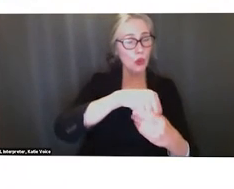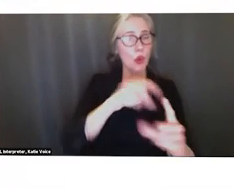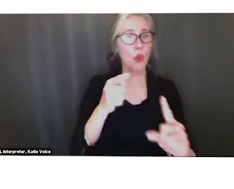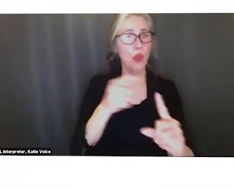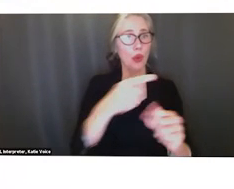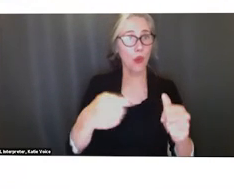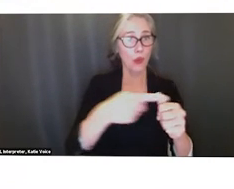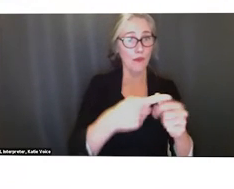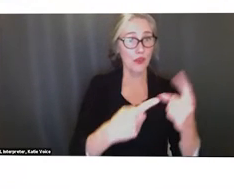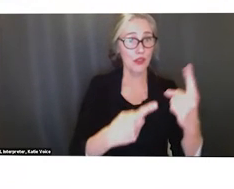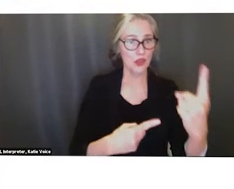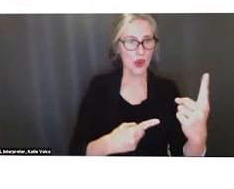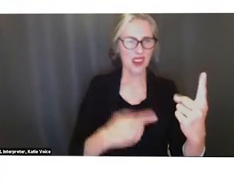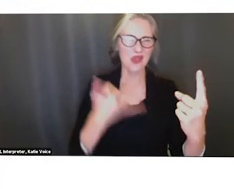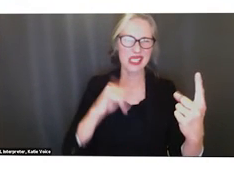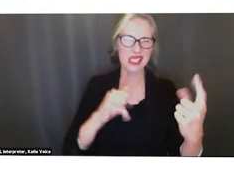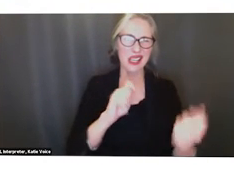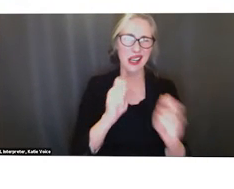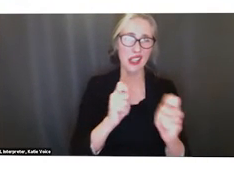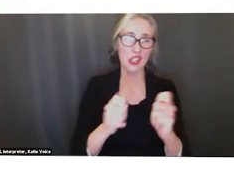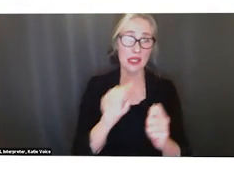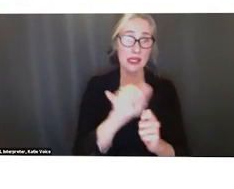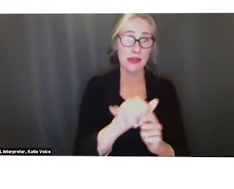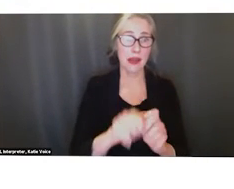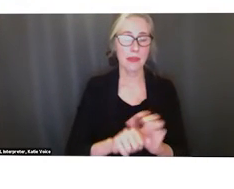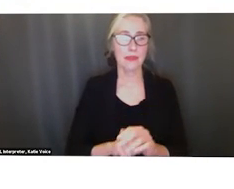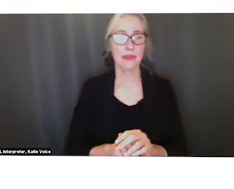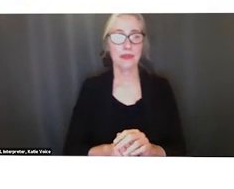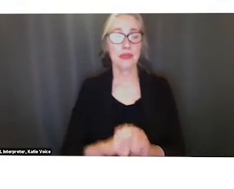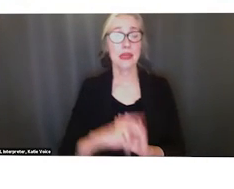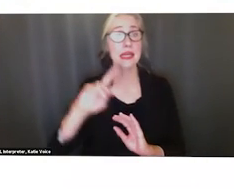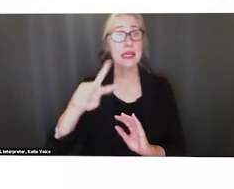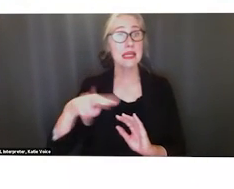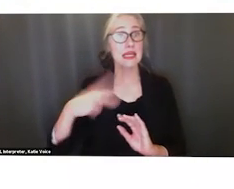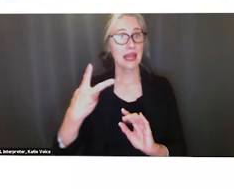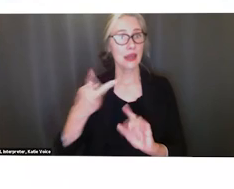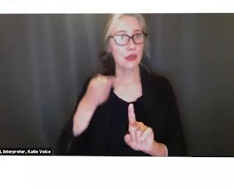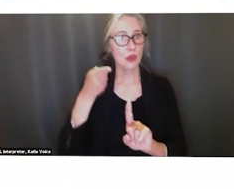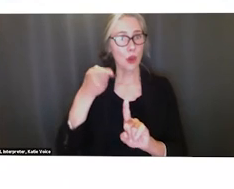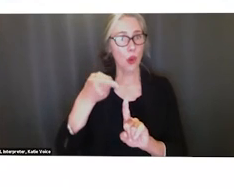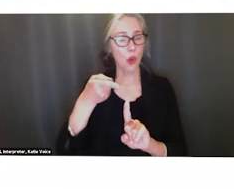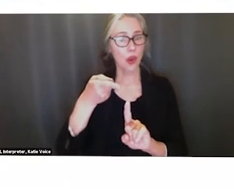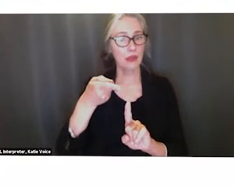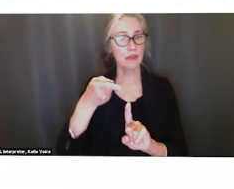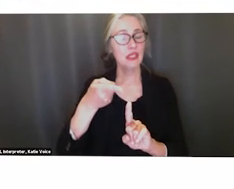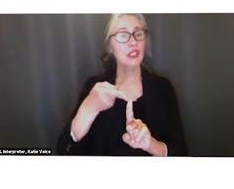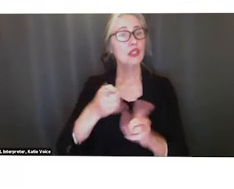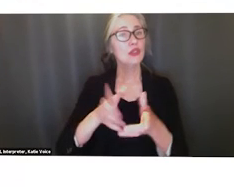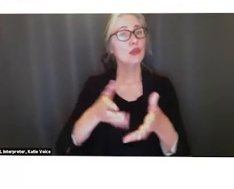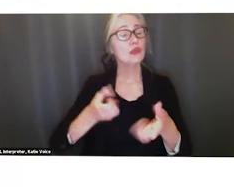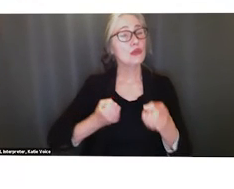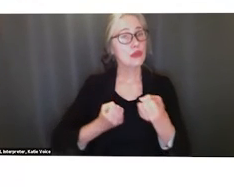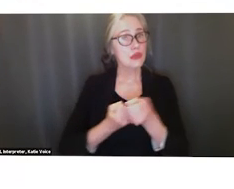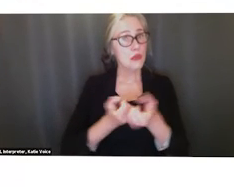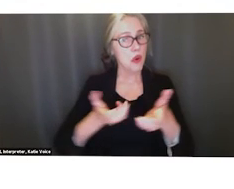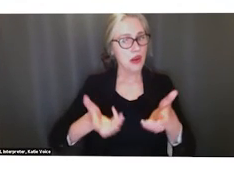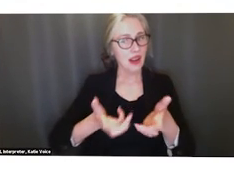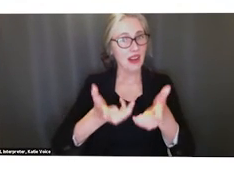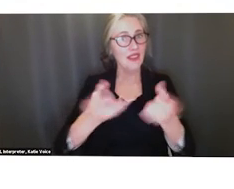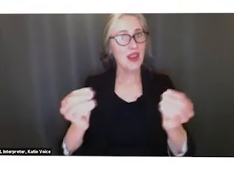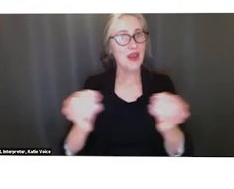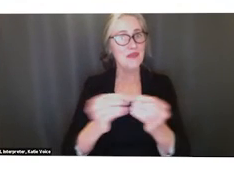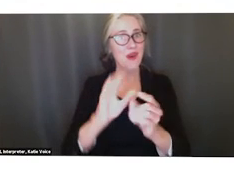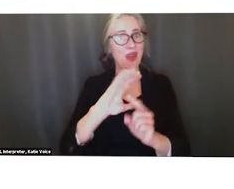esa acción. La segunda es crear y fomentar comunidades escolares